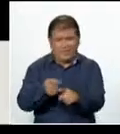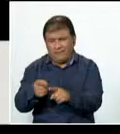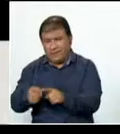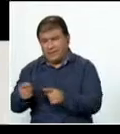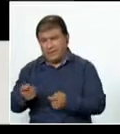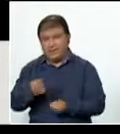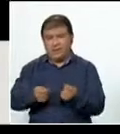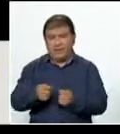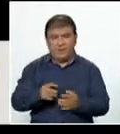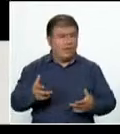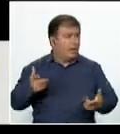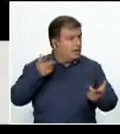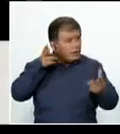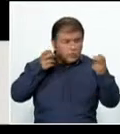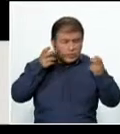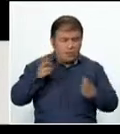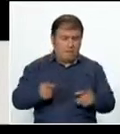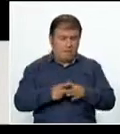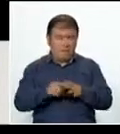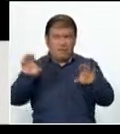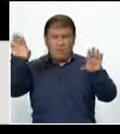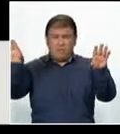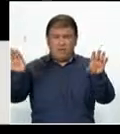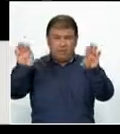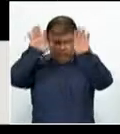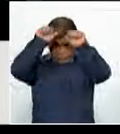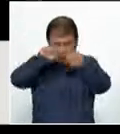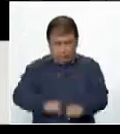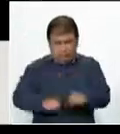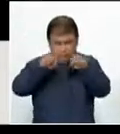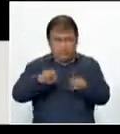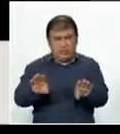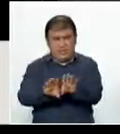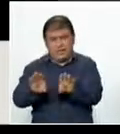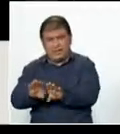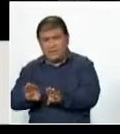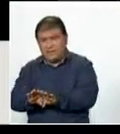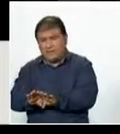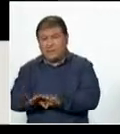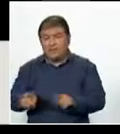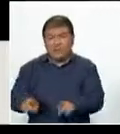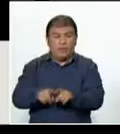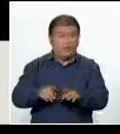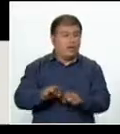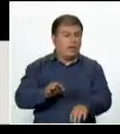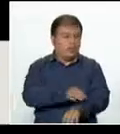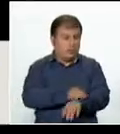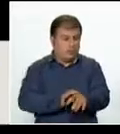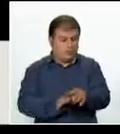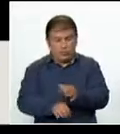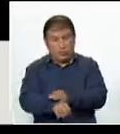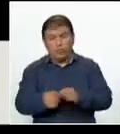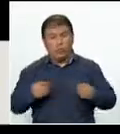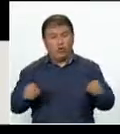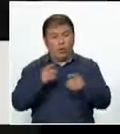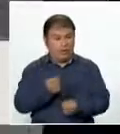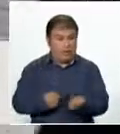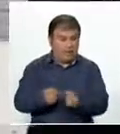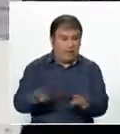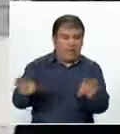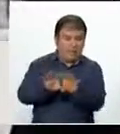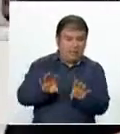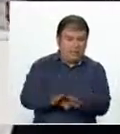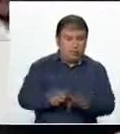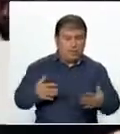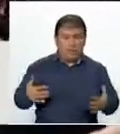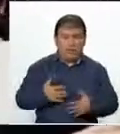verdad apenas escucharon esto empezaron a cerrar sus tiendas, cerraron algunas joyerías incluso que estaban cerca, ya que tenían temor de que